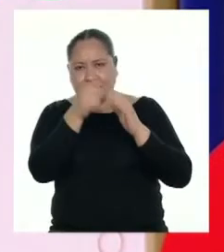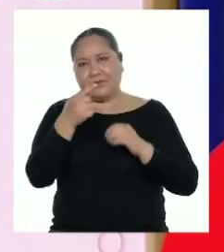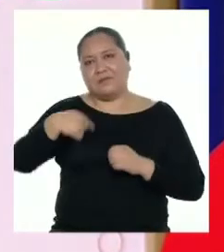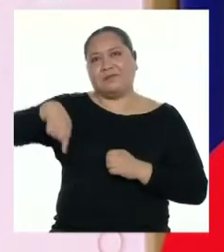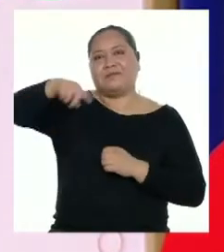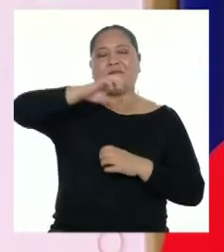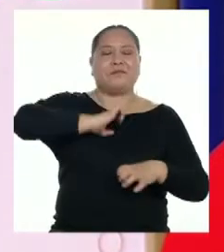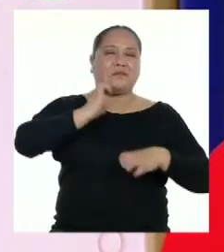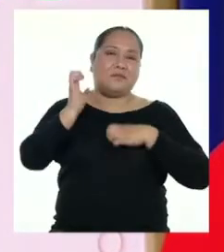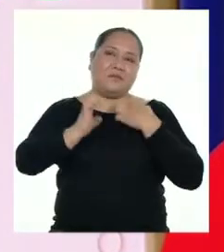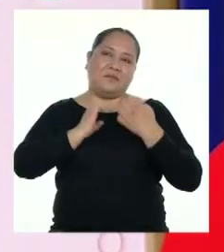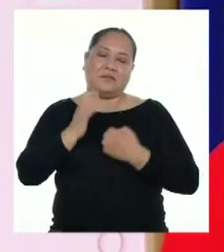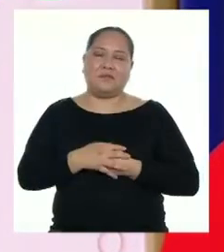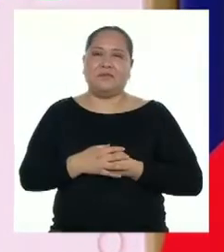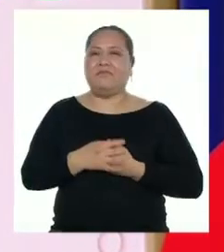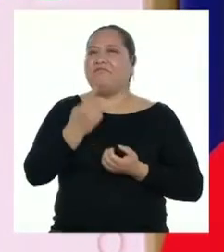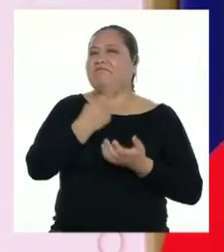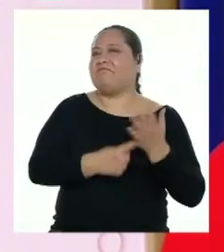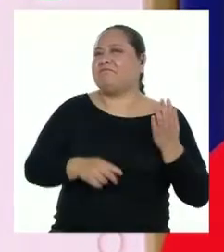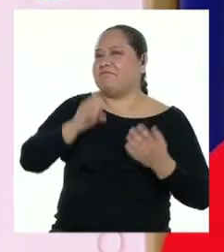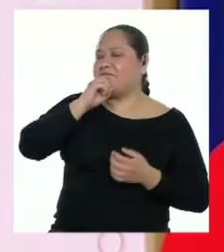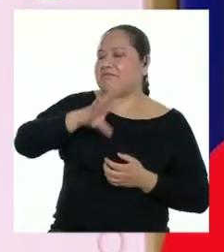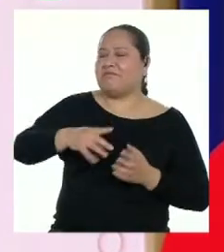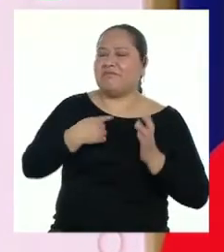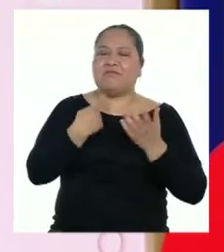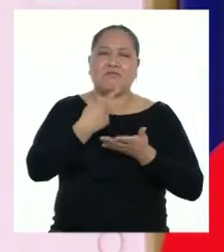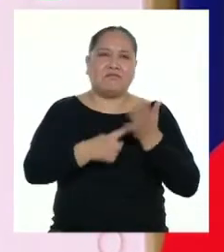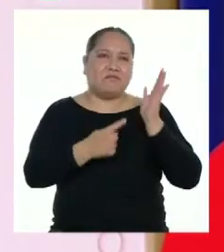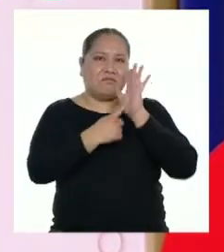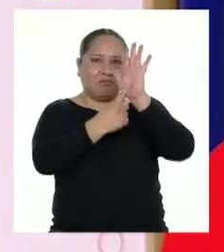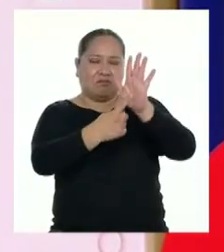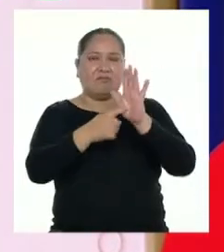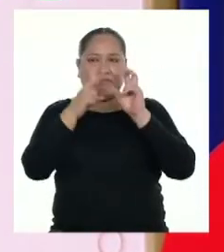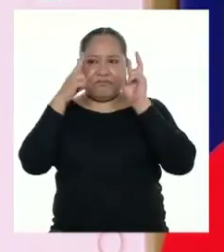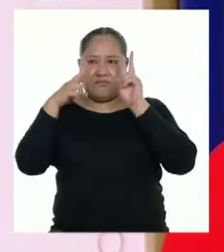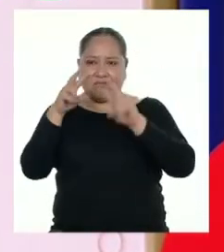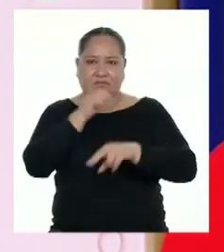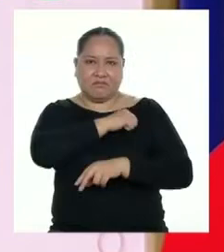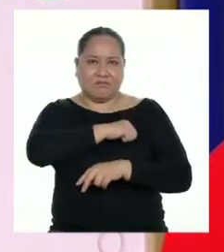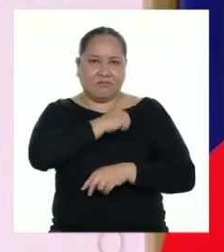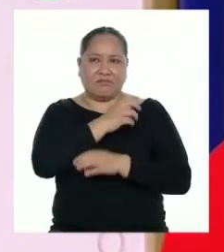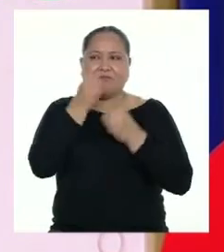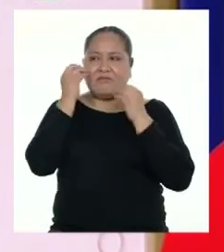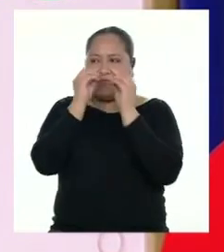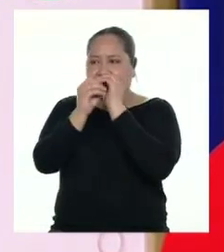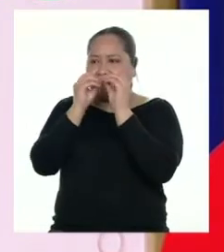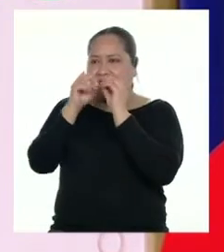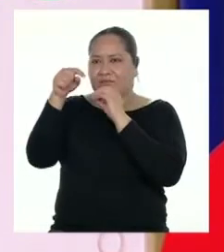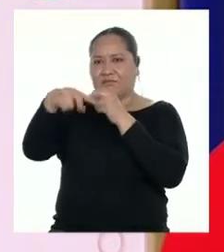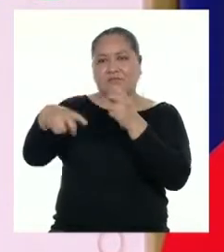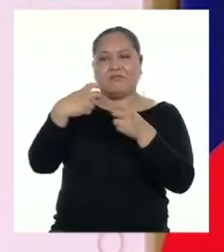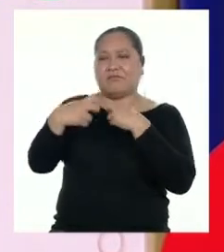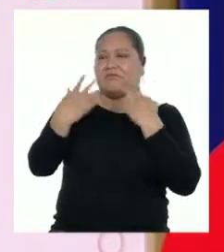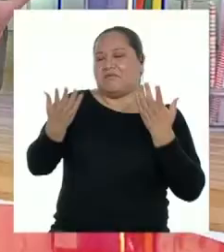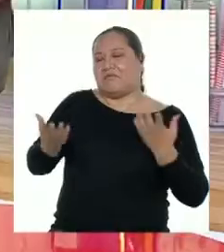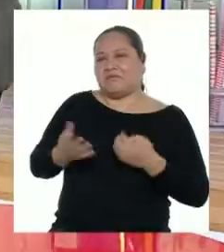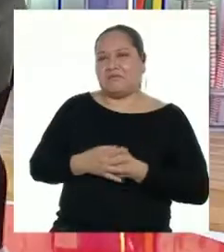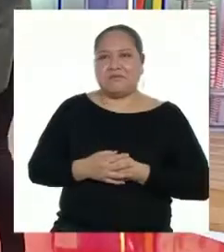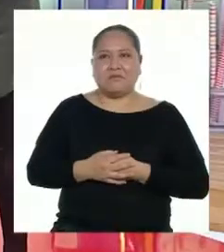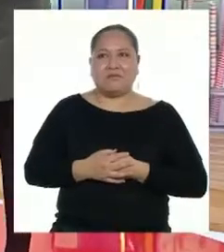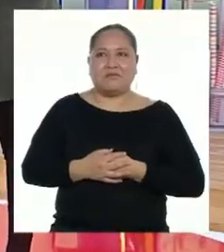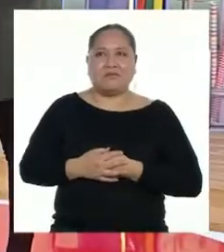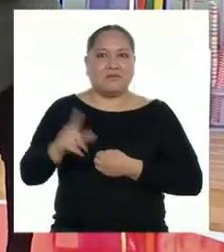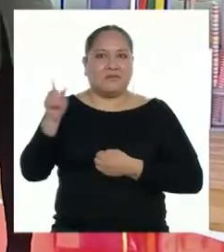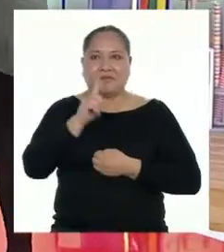nuestras emociones y reacciones porque determinan nuestra actitud al enfrentar cualquier tipo de reto o situación problemática.